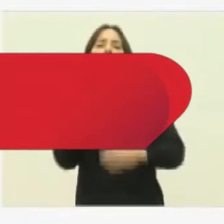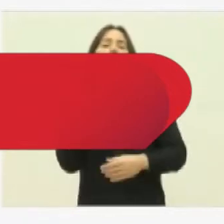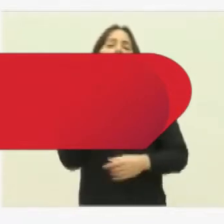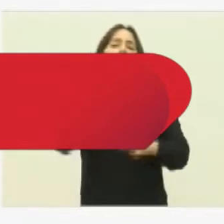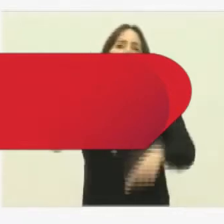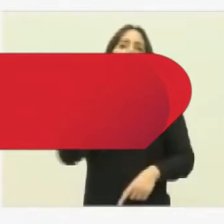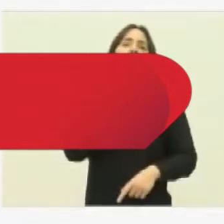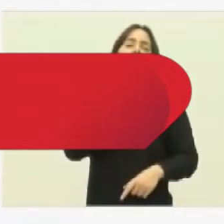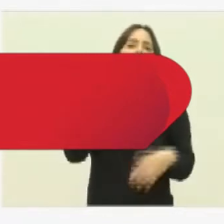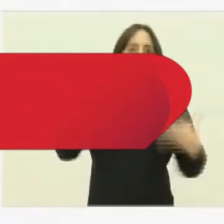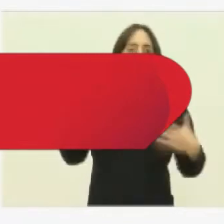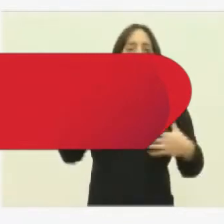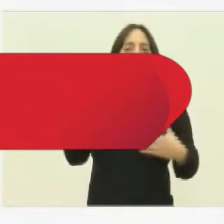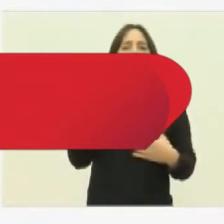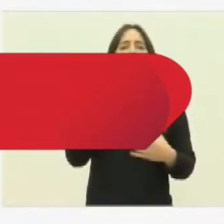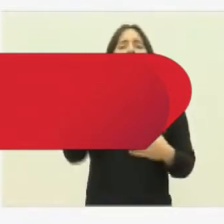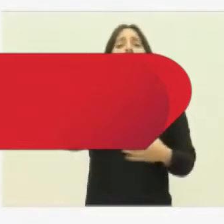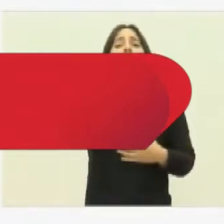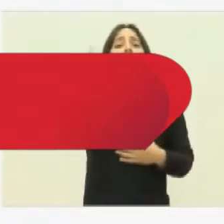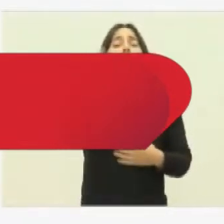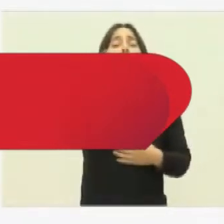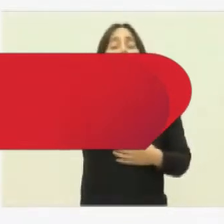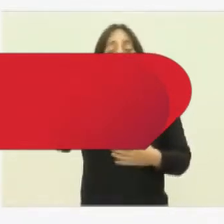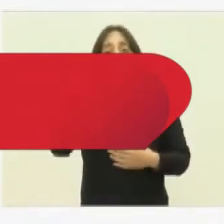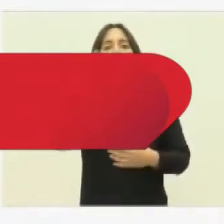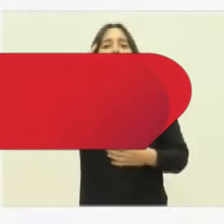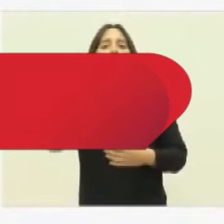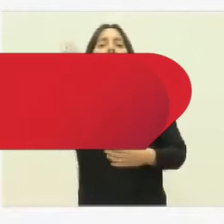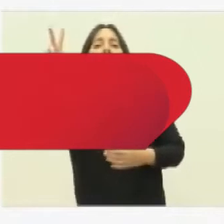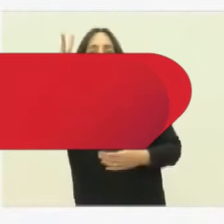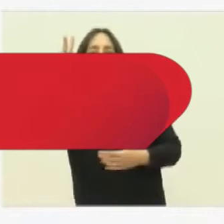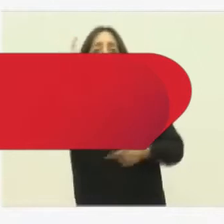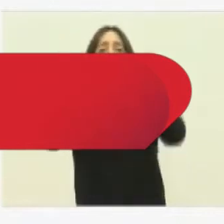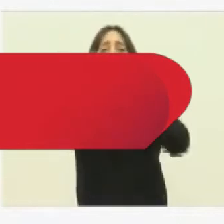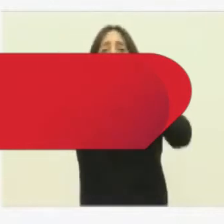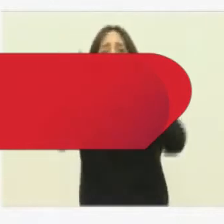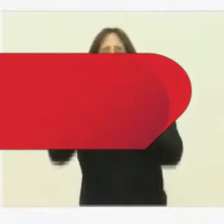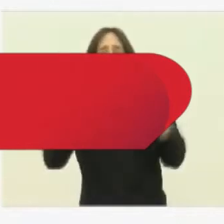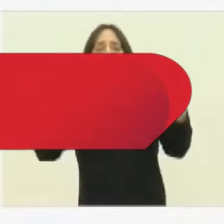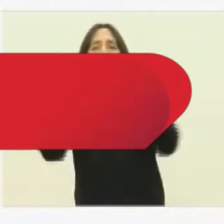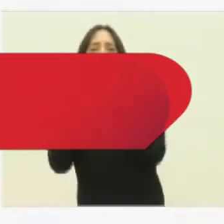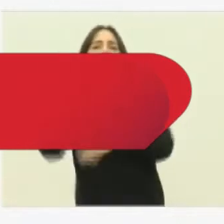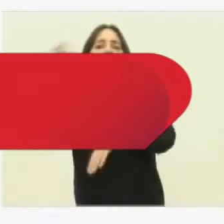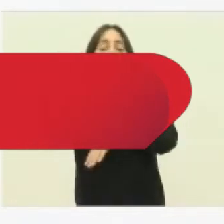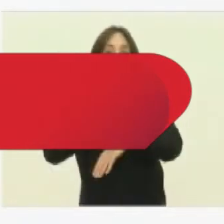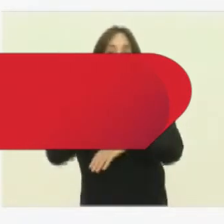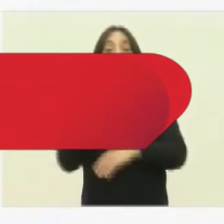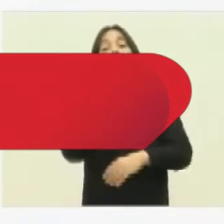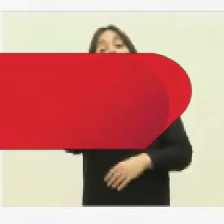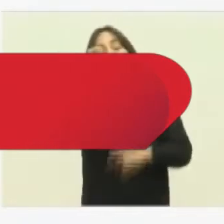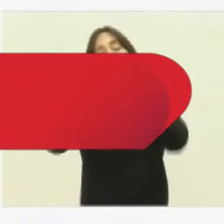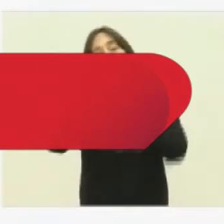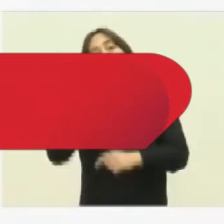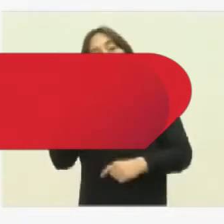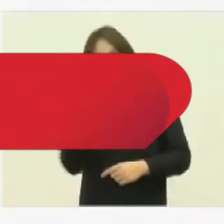como santafesinos, porque tuvimos 5.098 santafesinos que padecieron la enfermedad, de los cuales 3